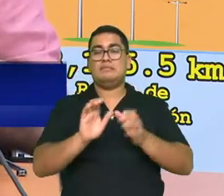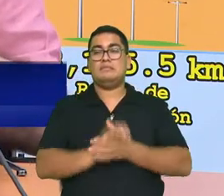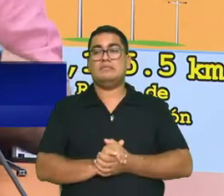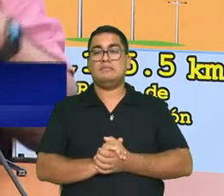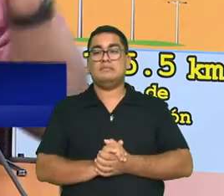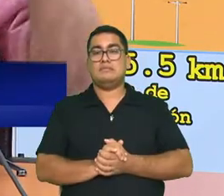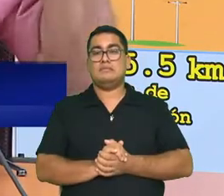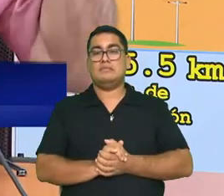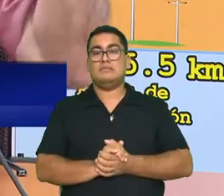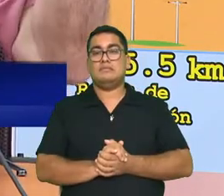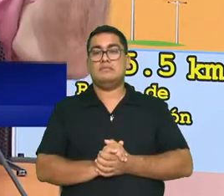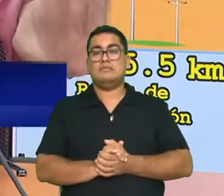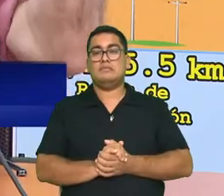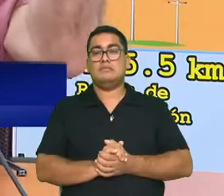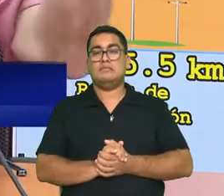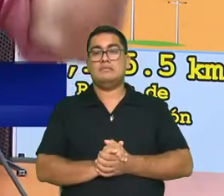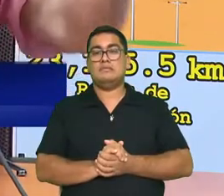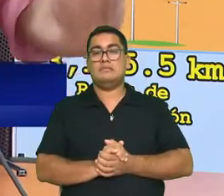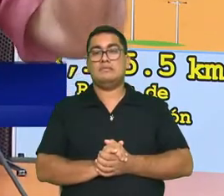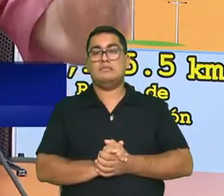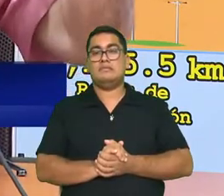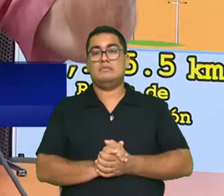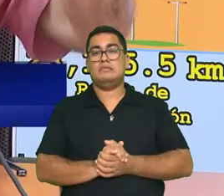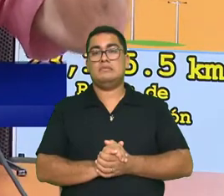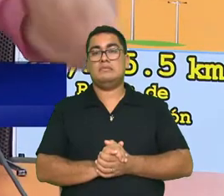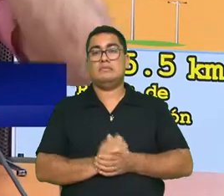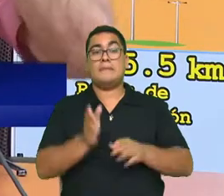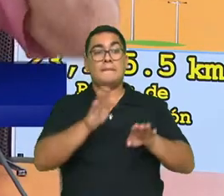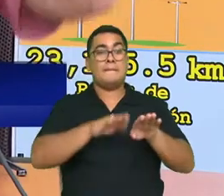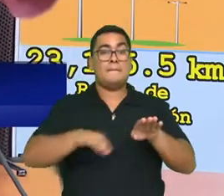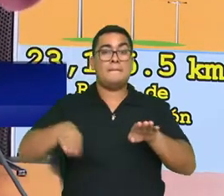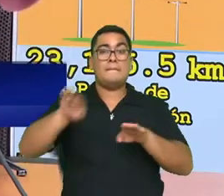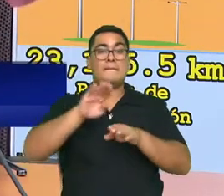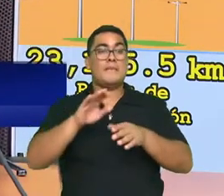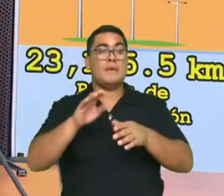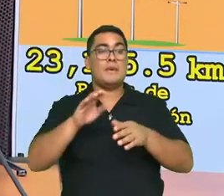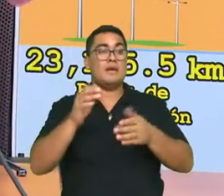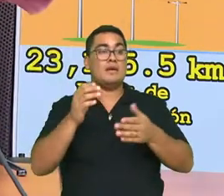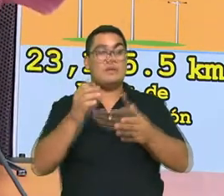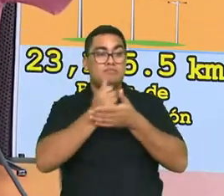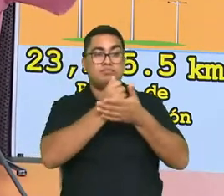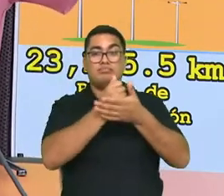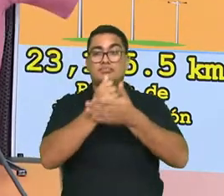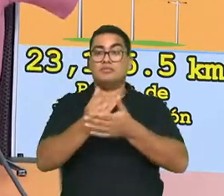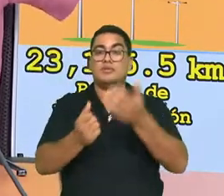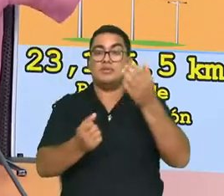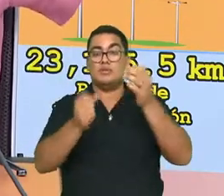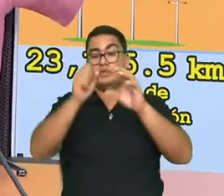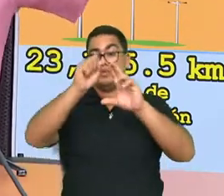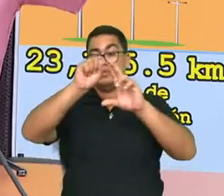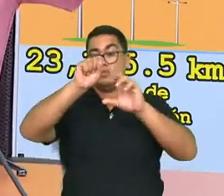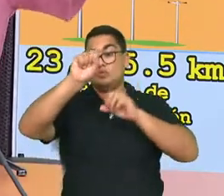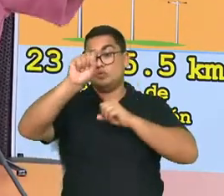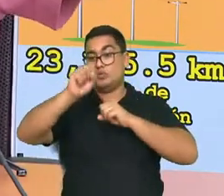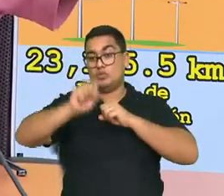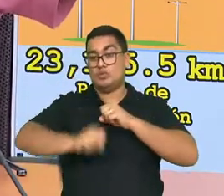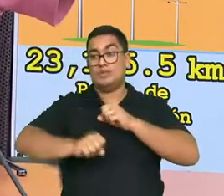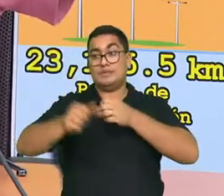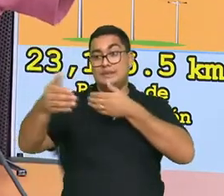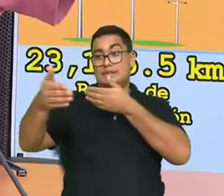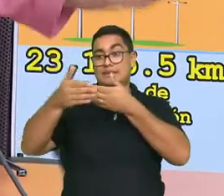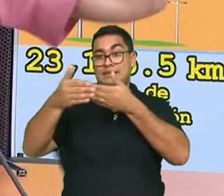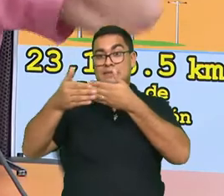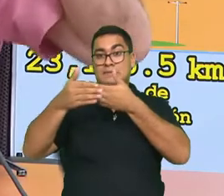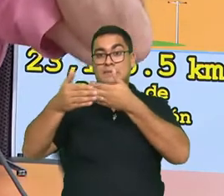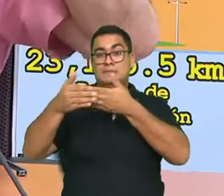¿verdad? Trasladamos más cuadrillas a reforzar toda la zona sur, la zona cercana